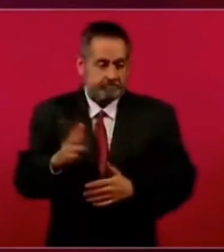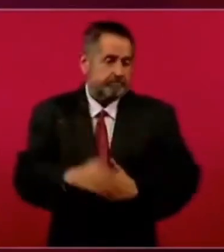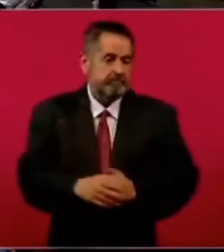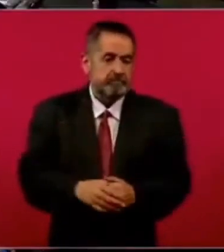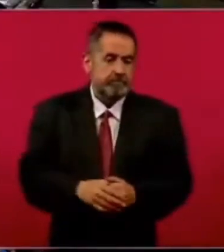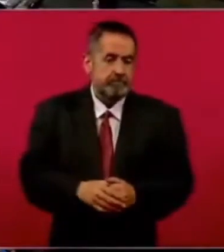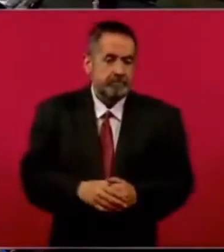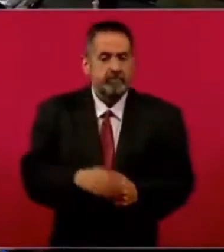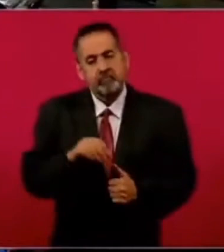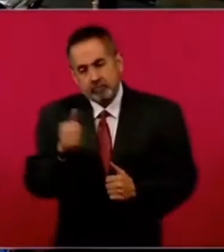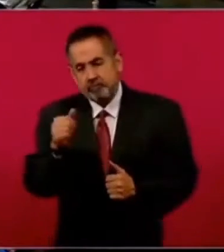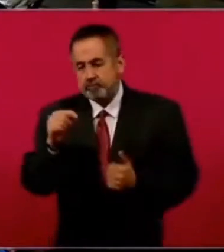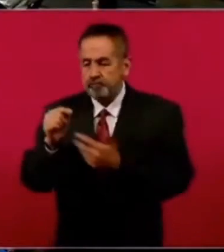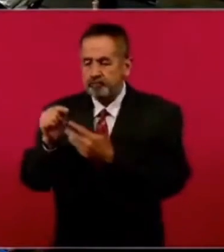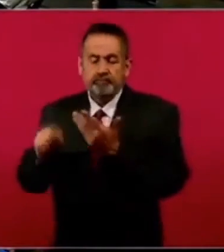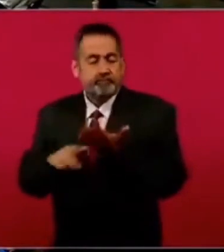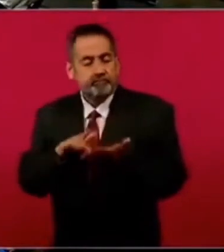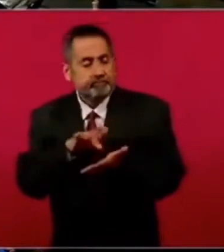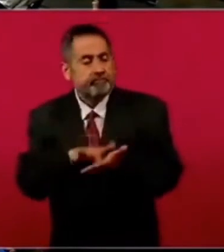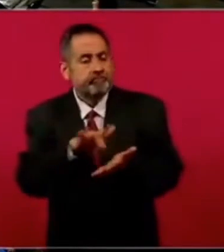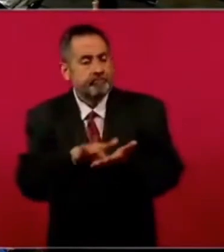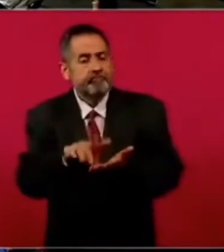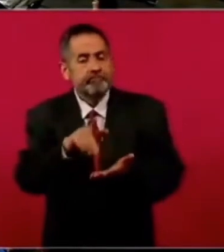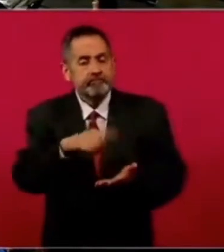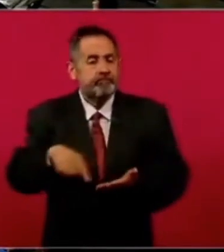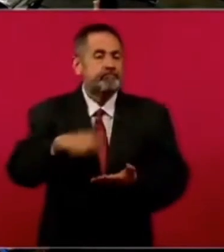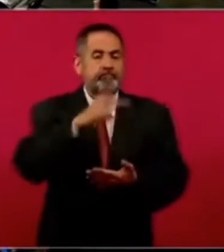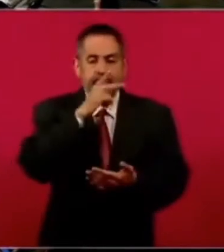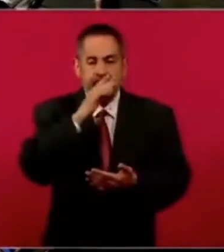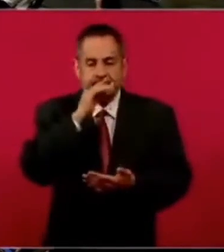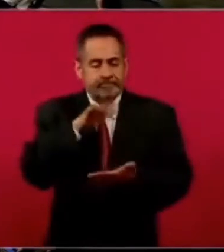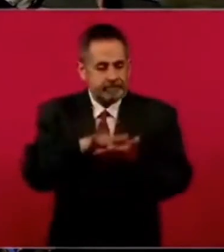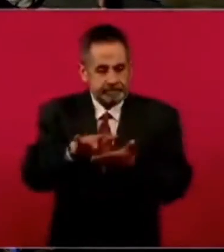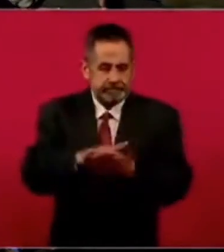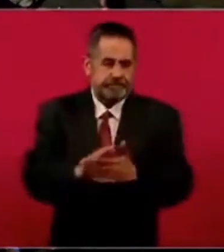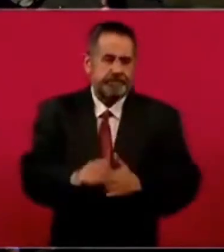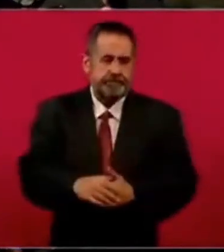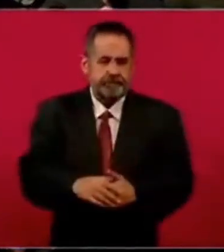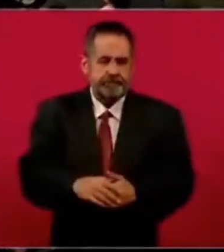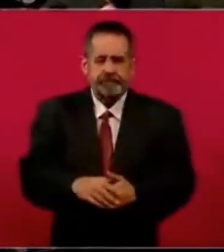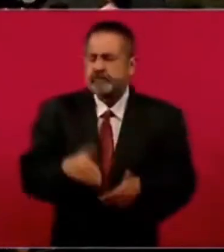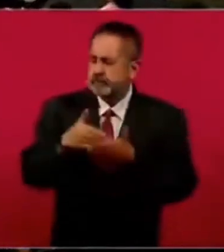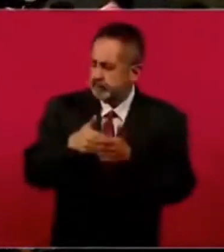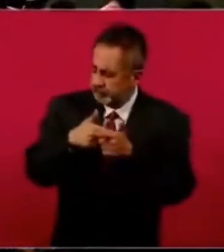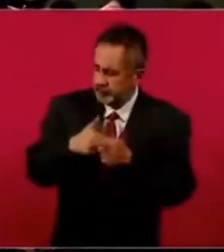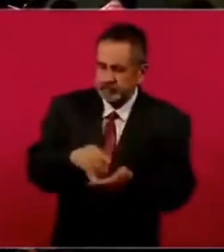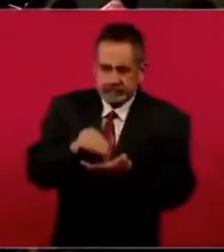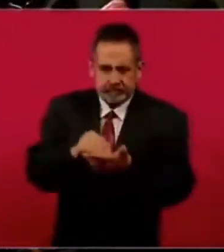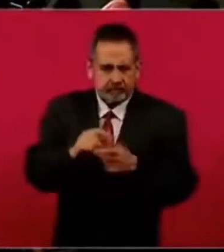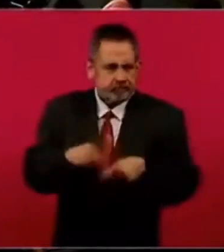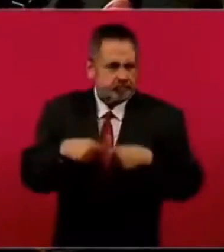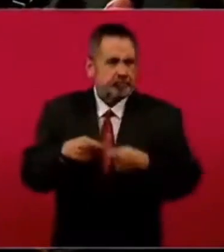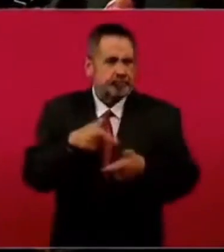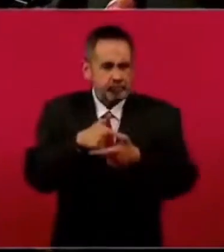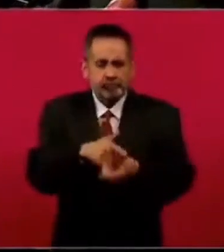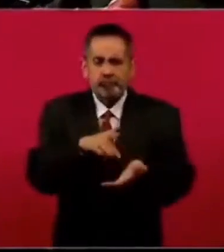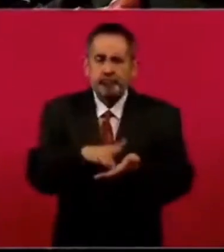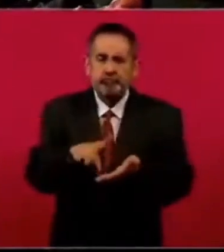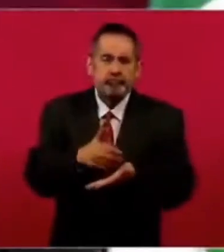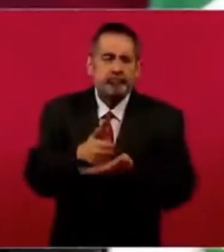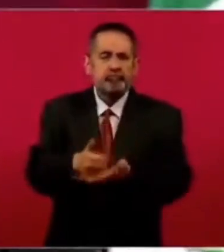qué otros apoyos hemos otorgado y cómo vamos a continuar ayudándolos,